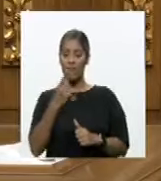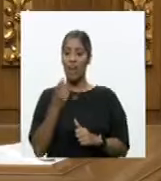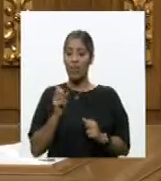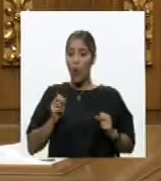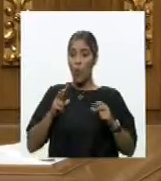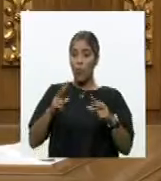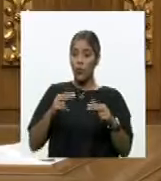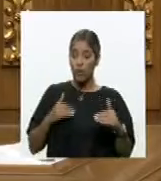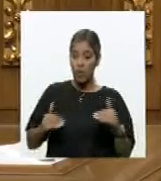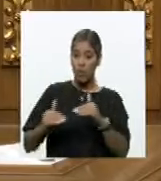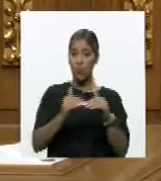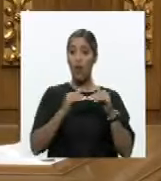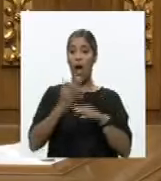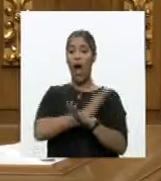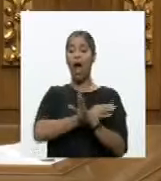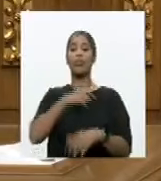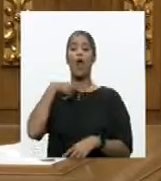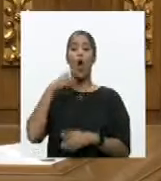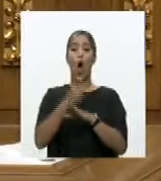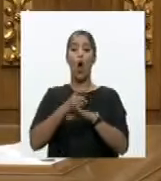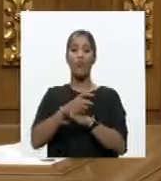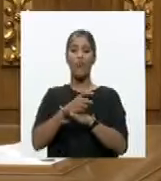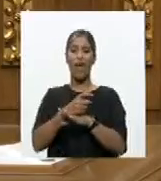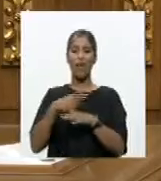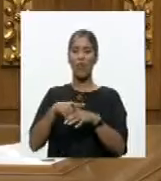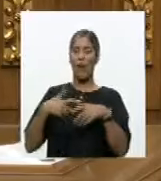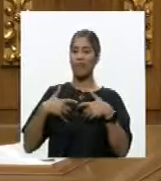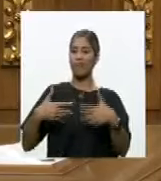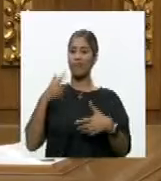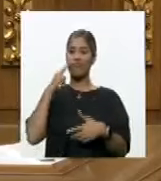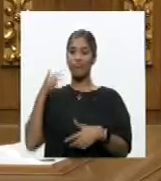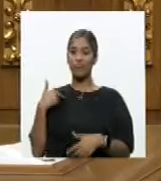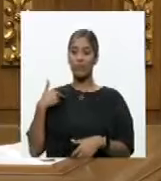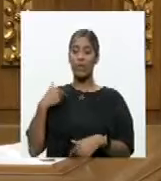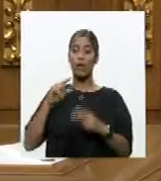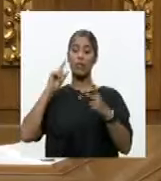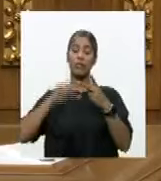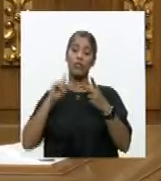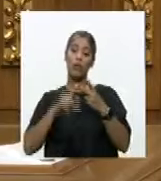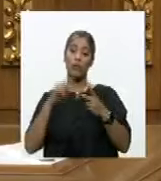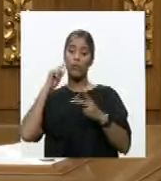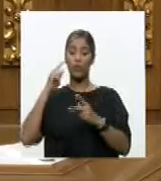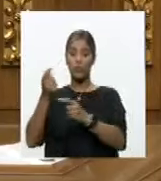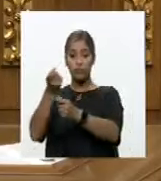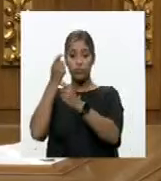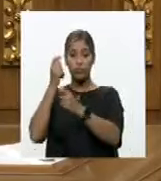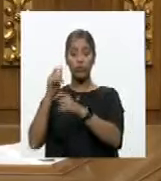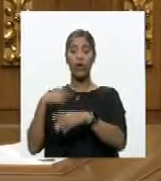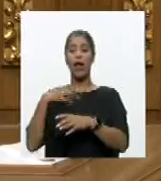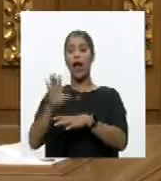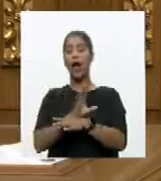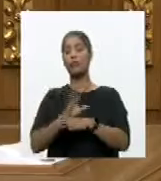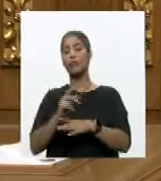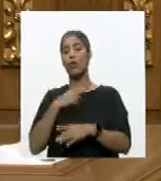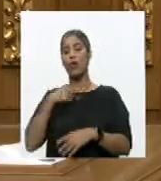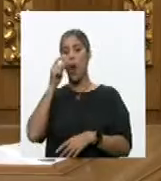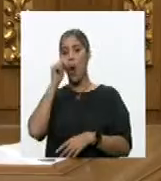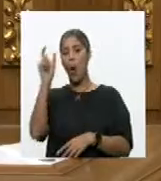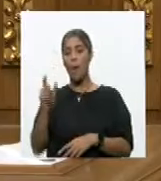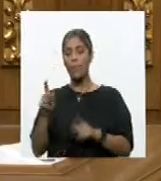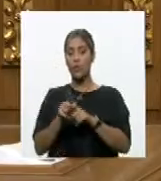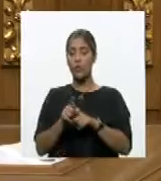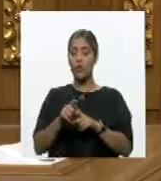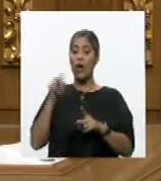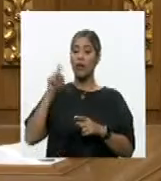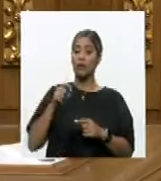oportunidades marcada por los gobiernos puntofijistas. Segundo, rememorar el cultivo musical de Alí Primera como